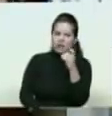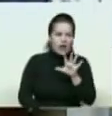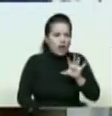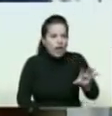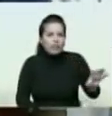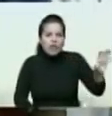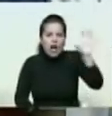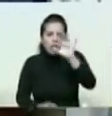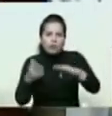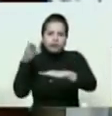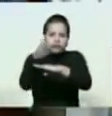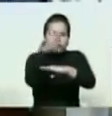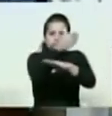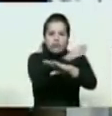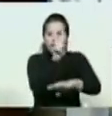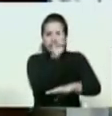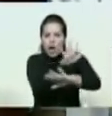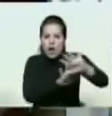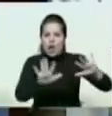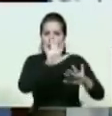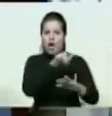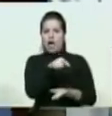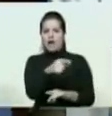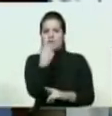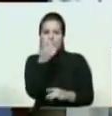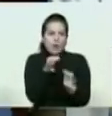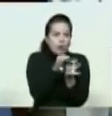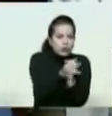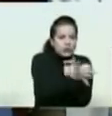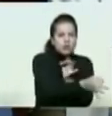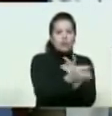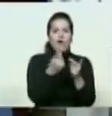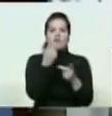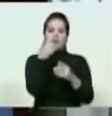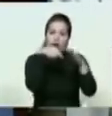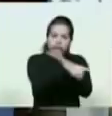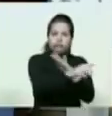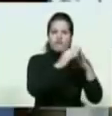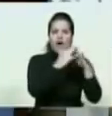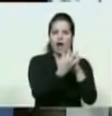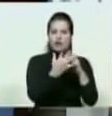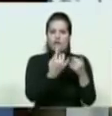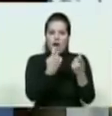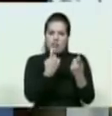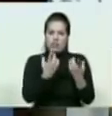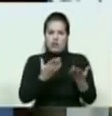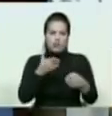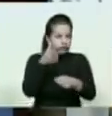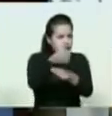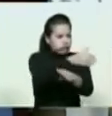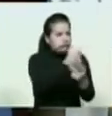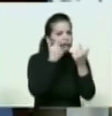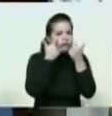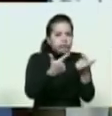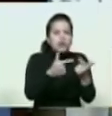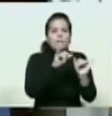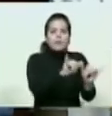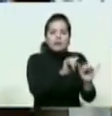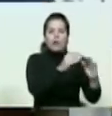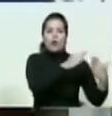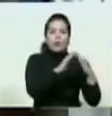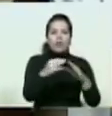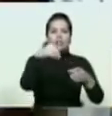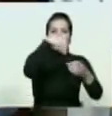los municipios, a las calles, a las barriadas. Vamos al encuentro de las formas organizativas de nuestros pueblos. Que